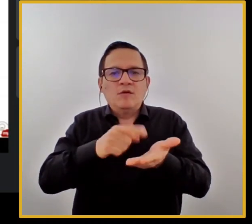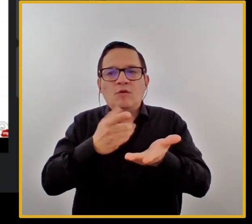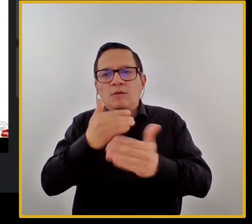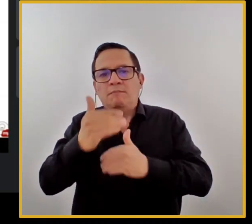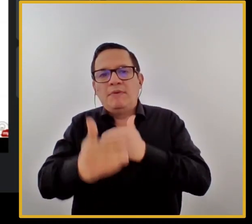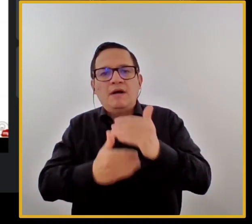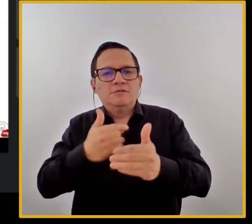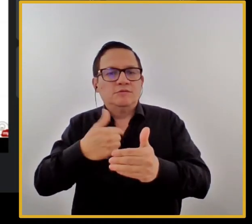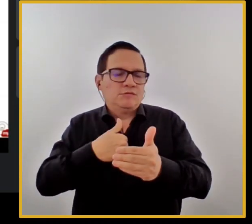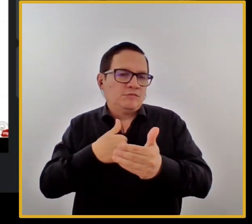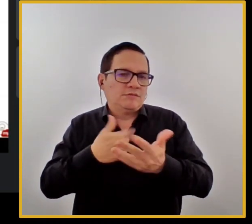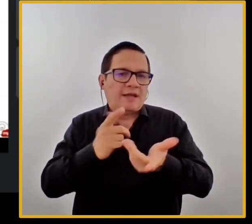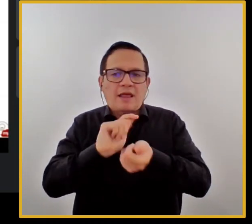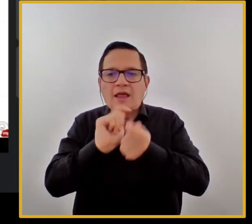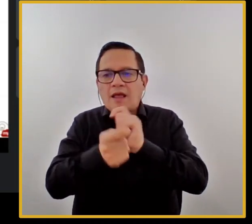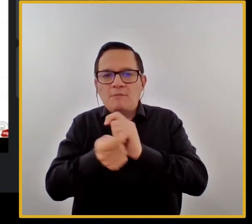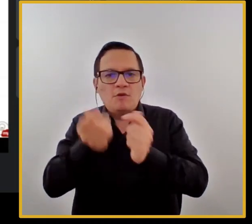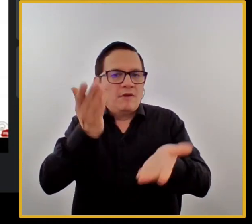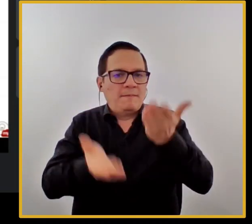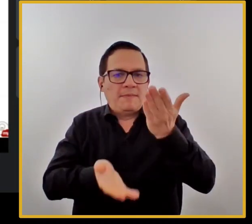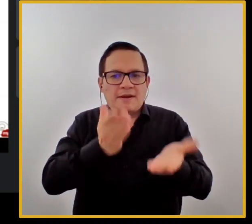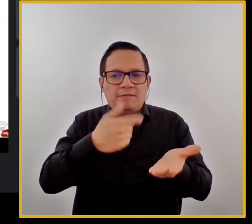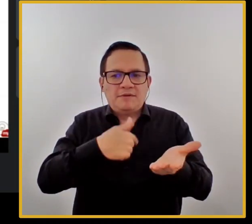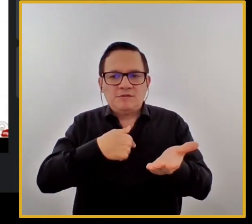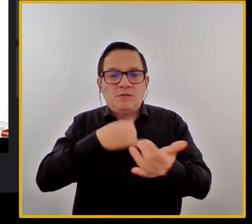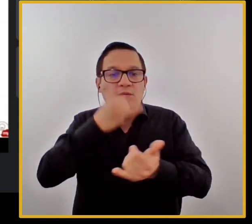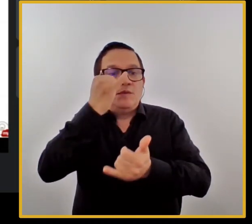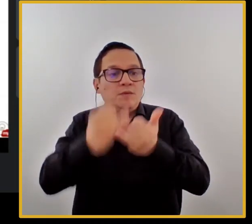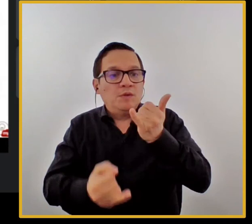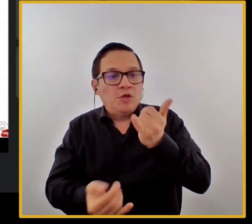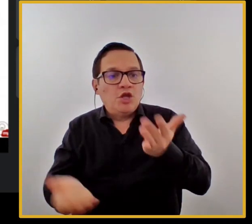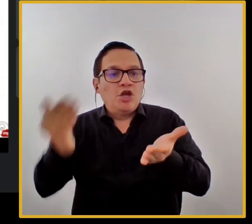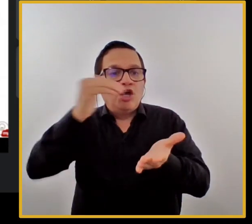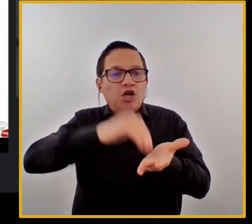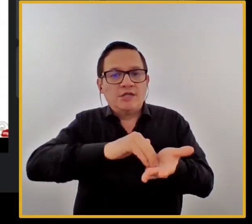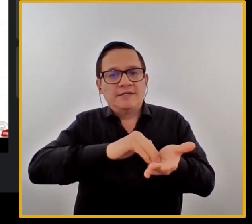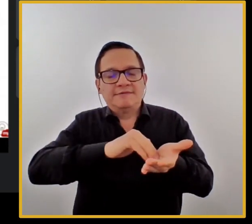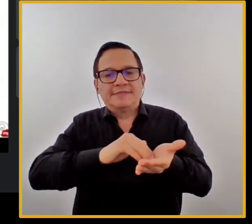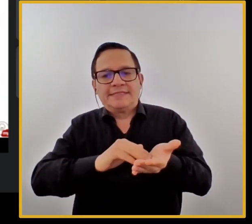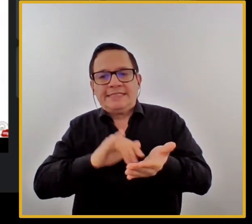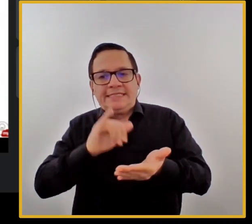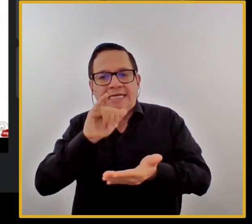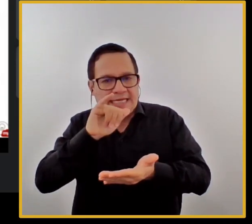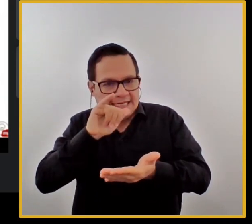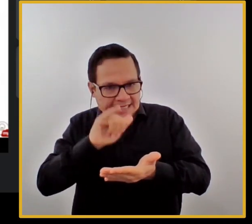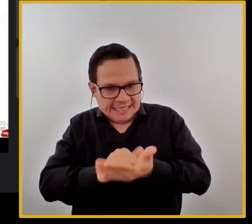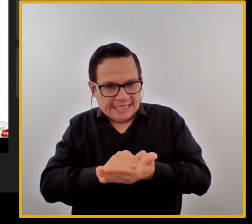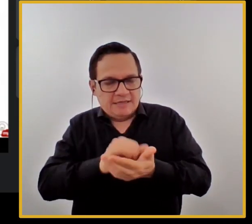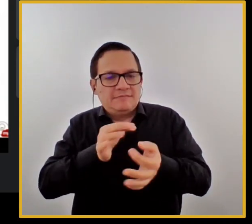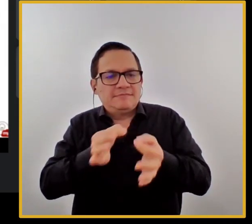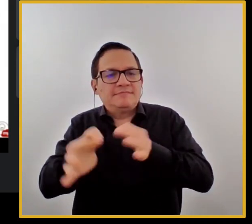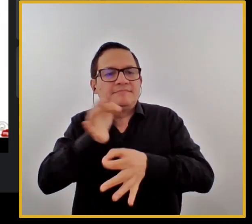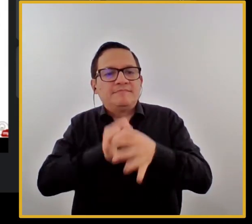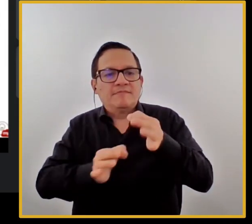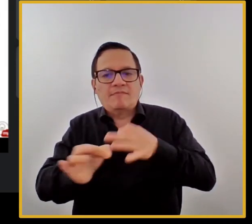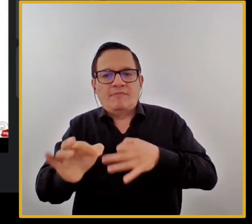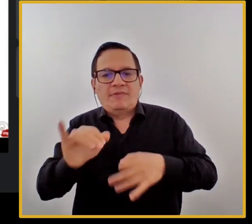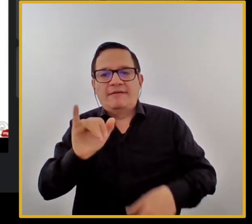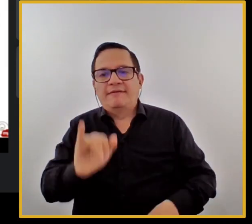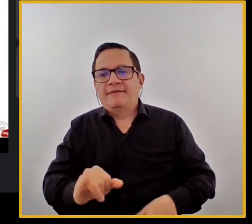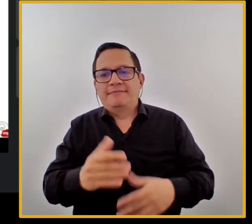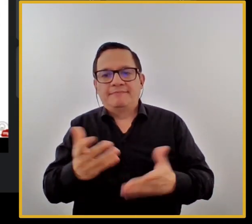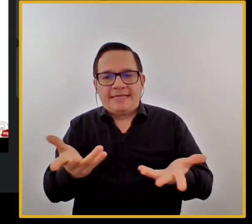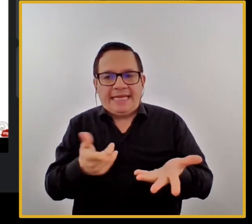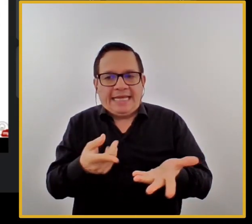yo cuando hago ese cambio de variable, yo al finalmente vuelvo a hacer ese reemplazamiento allí. Y es lo